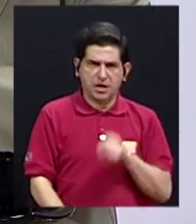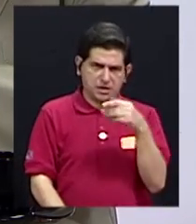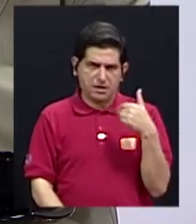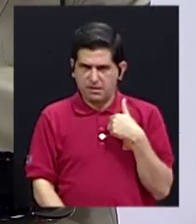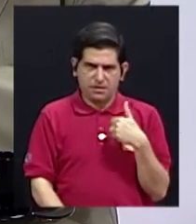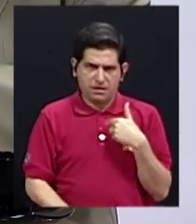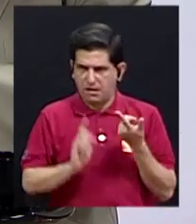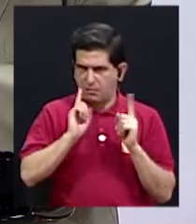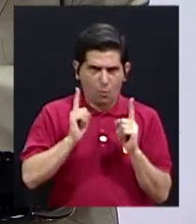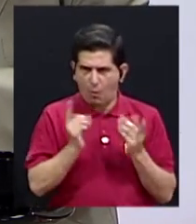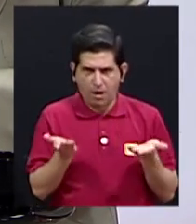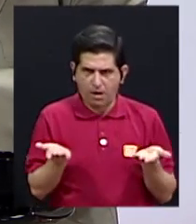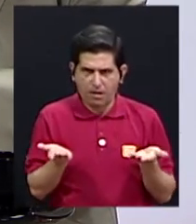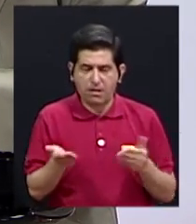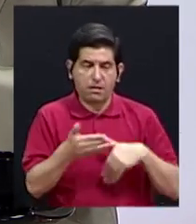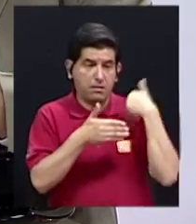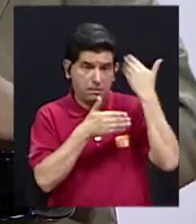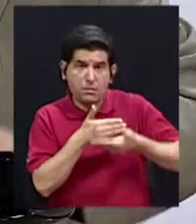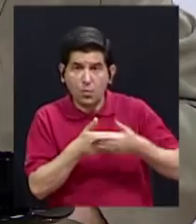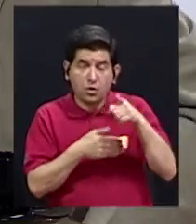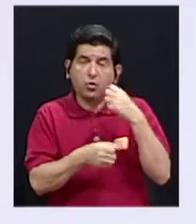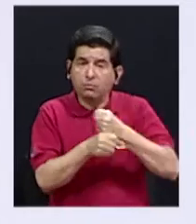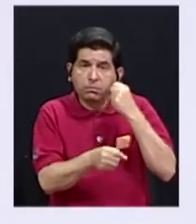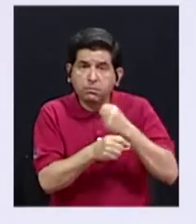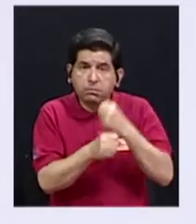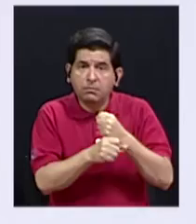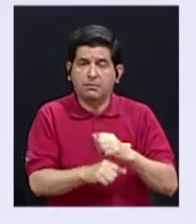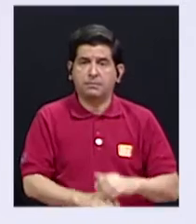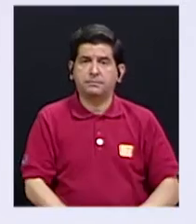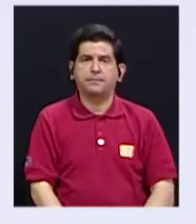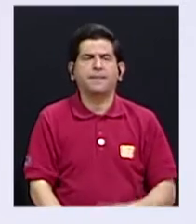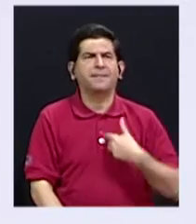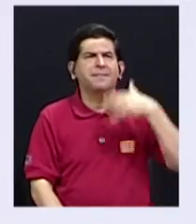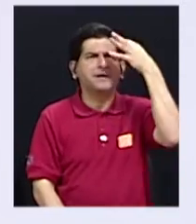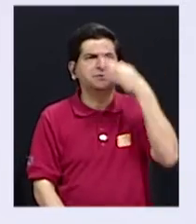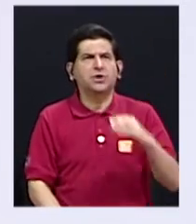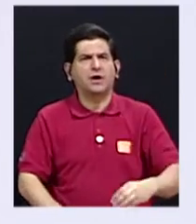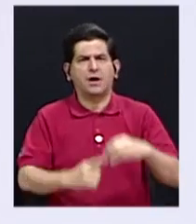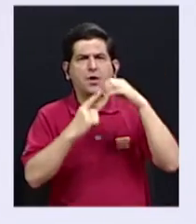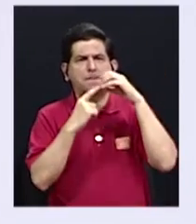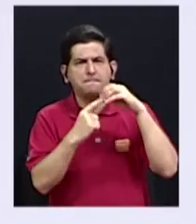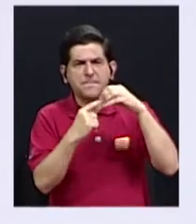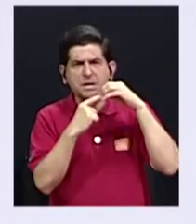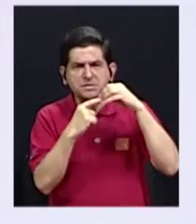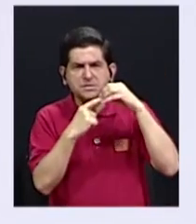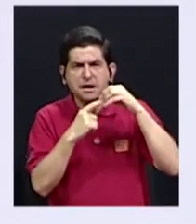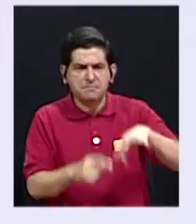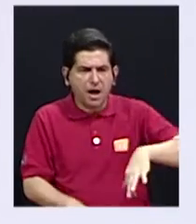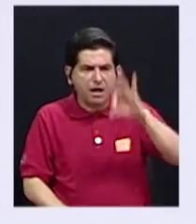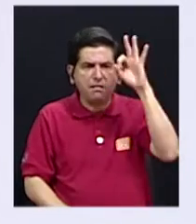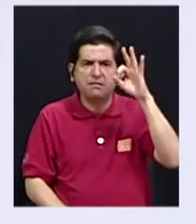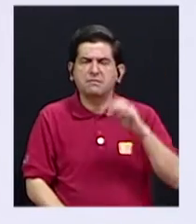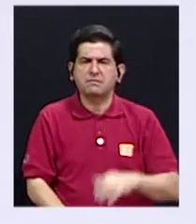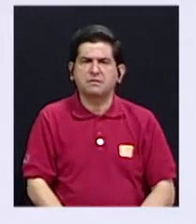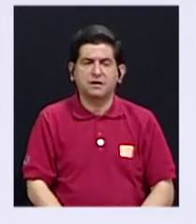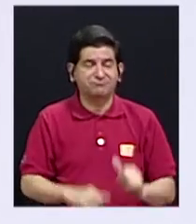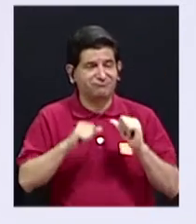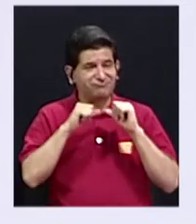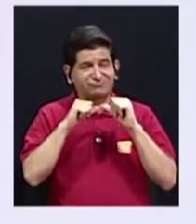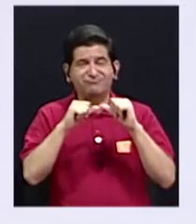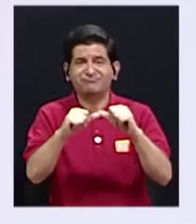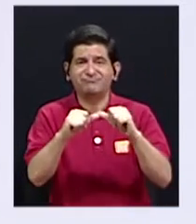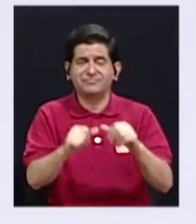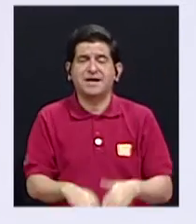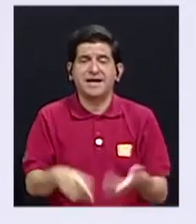obtienen después de hacer ese trabajo en claro yo creo que el principal hallazgo es que sigue siendo